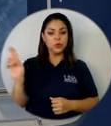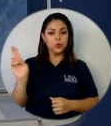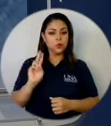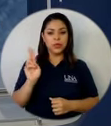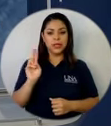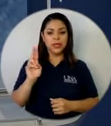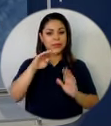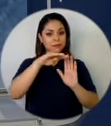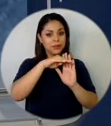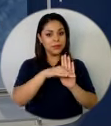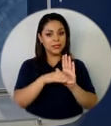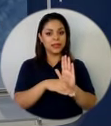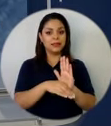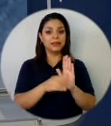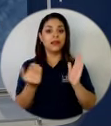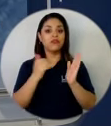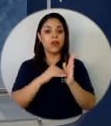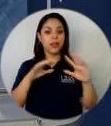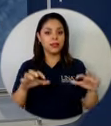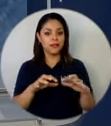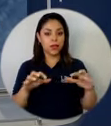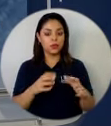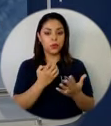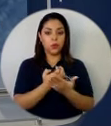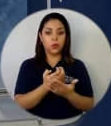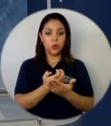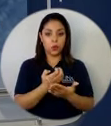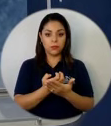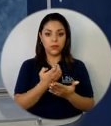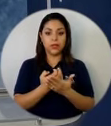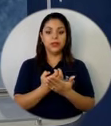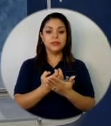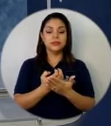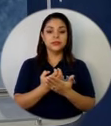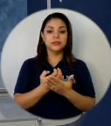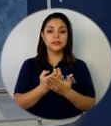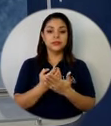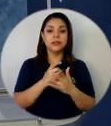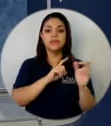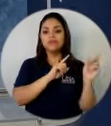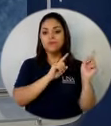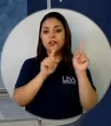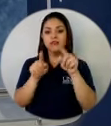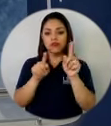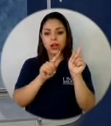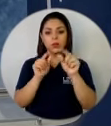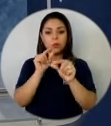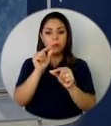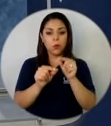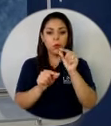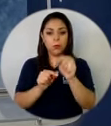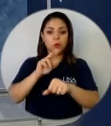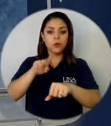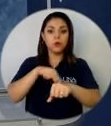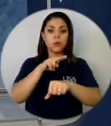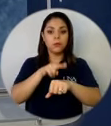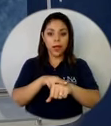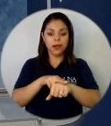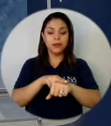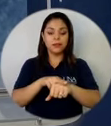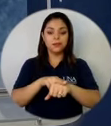todas estas medidas de reactivación económica y, ¿verdad?, de regreso paulatino a la normalidad, se